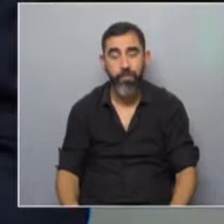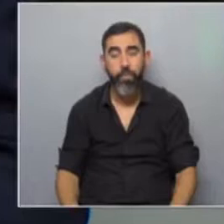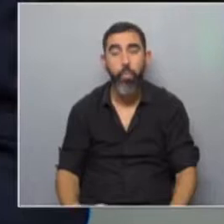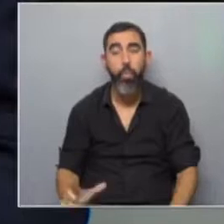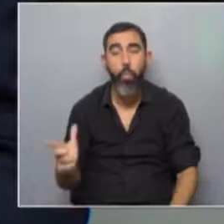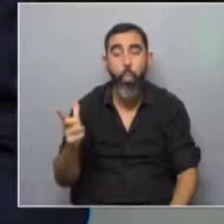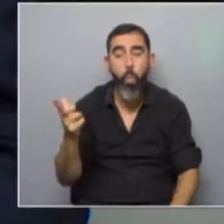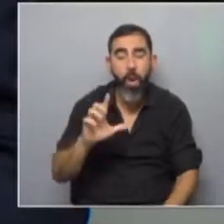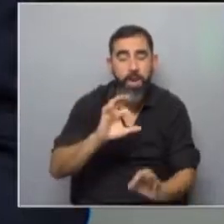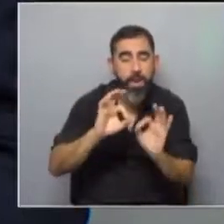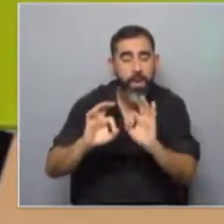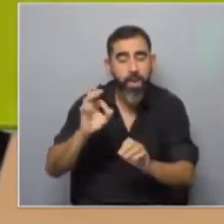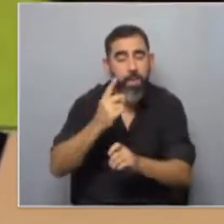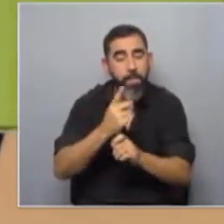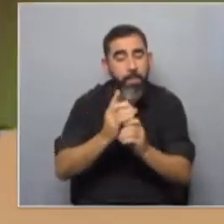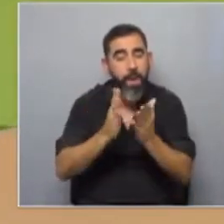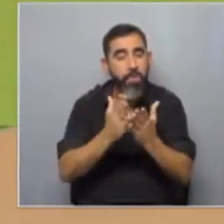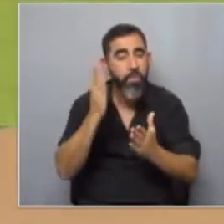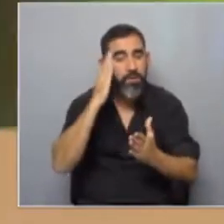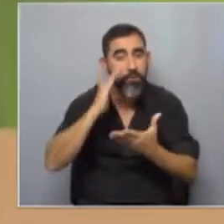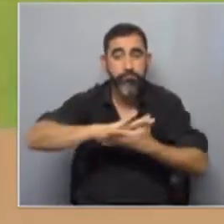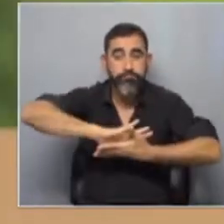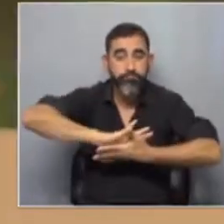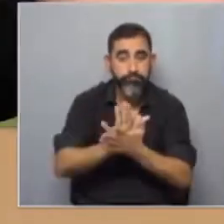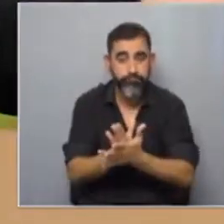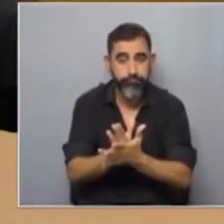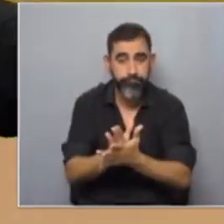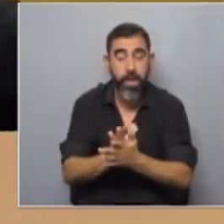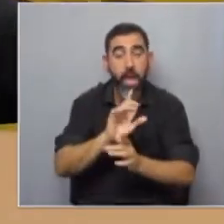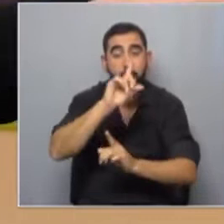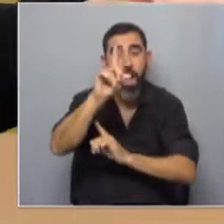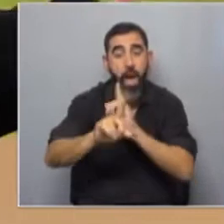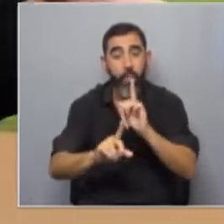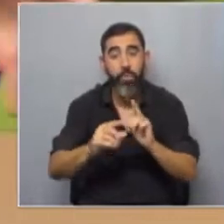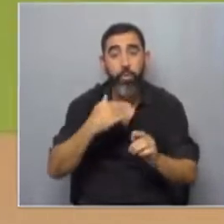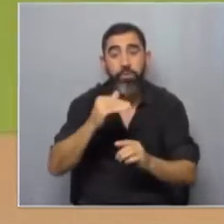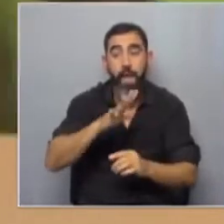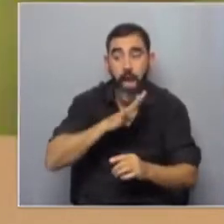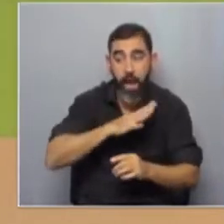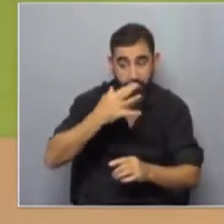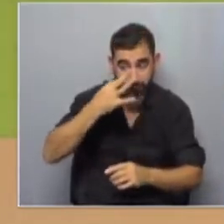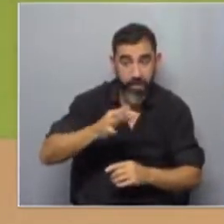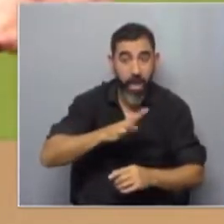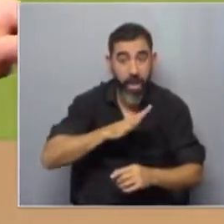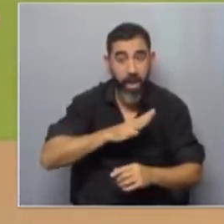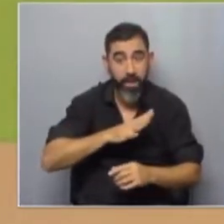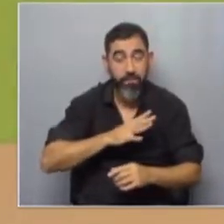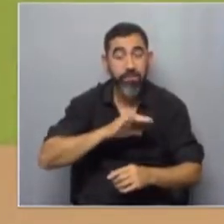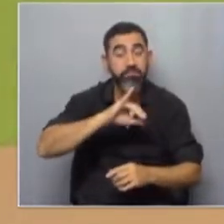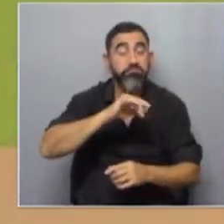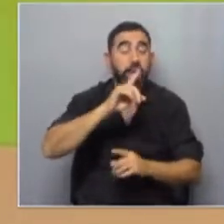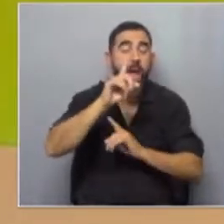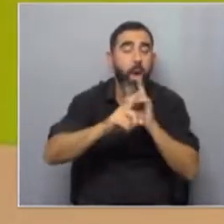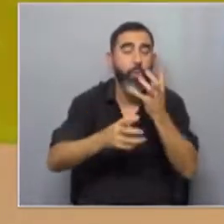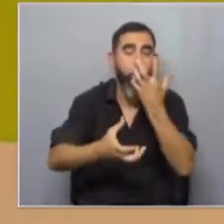segundo. Tampoco. Pero bueno, ahora vamos por unas especies más. La buena noticia es que las que están buscando no desaparecieron entre el primer libro y el segundo, suponemos.